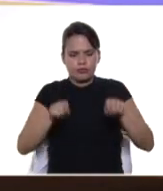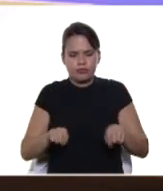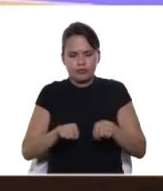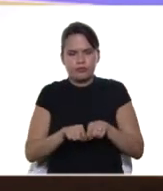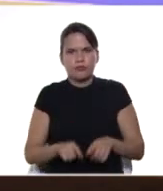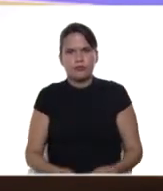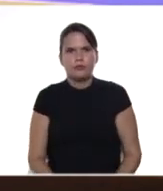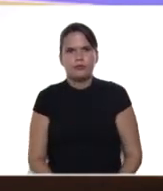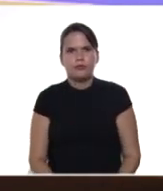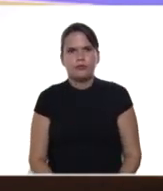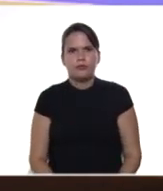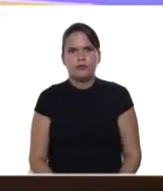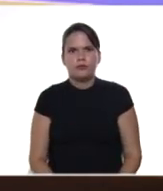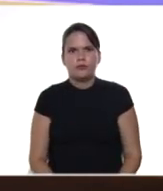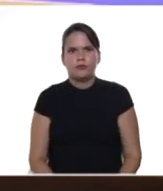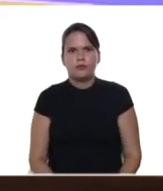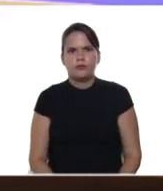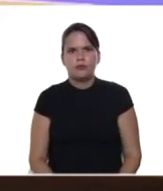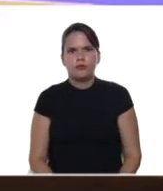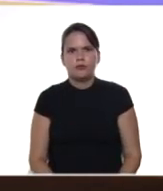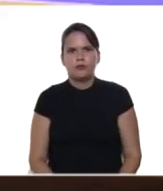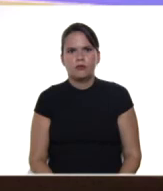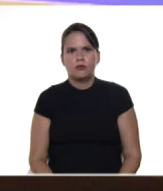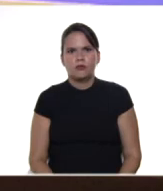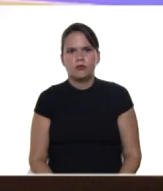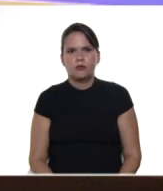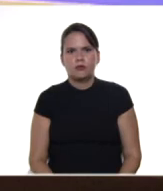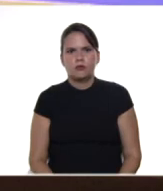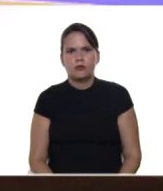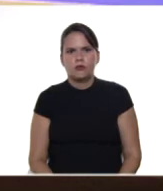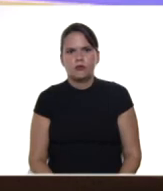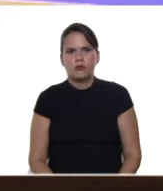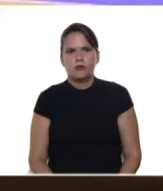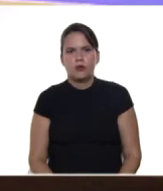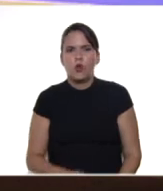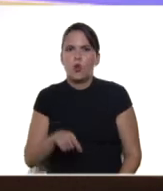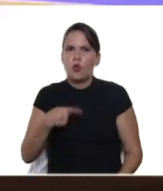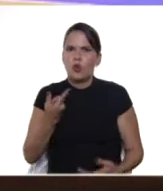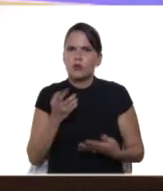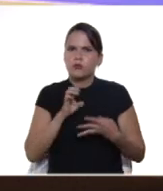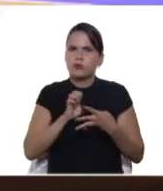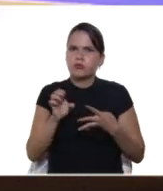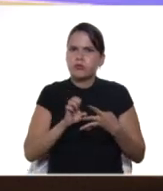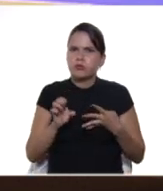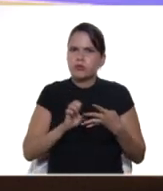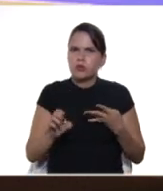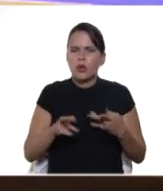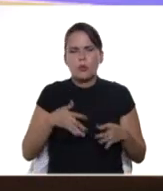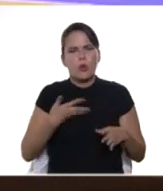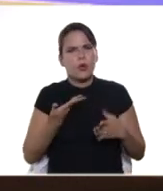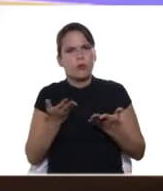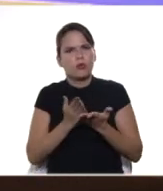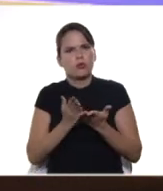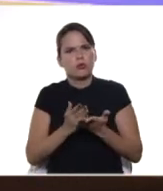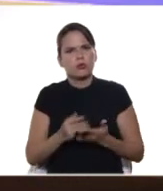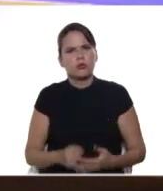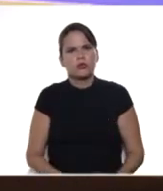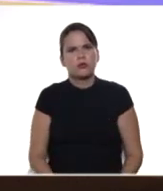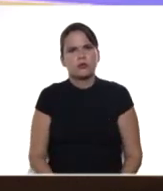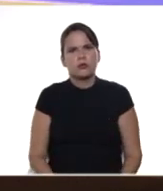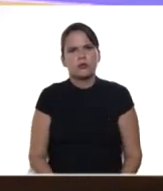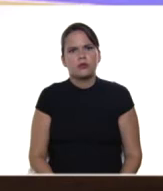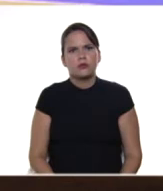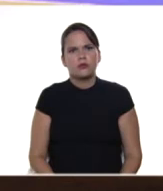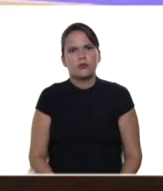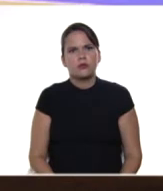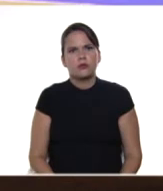el cuadrado o cuadrilátero. Otro de los elementos que podemos estudiar acá son los